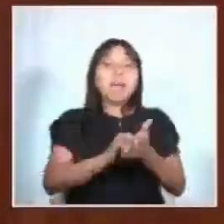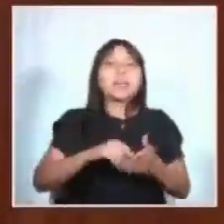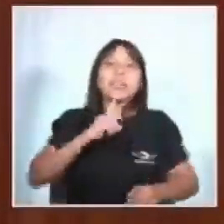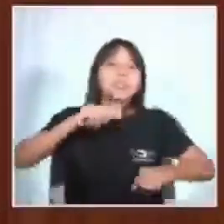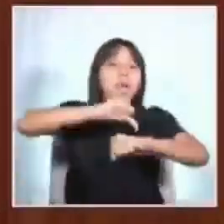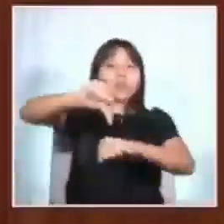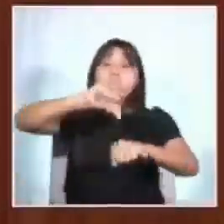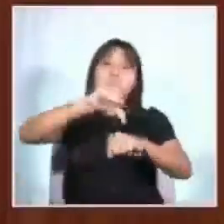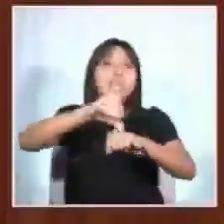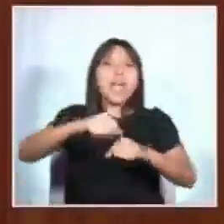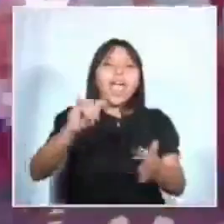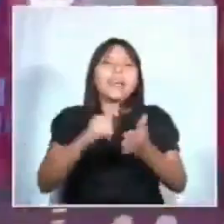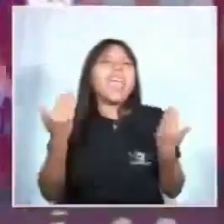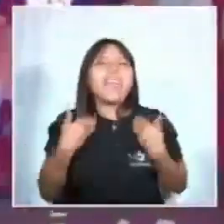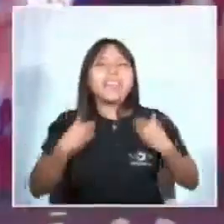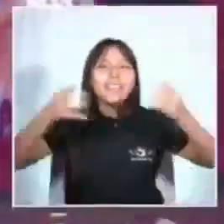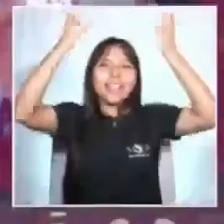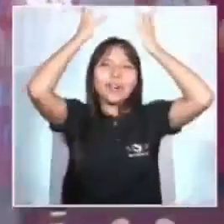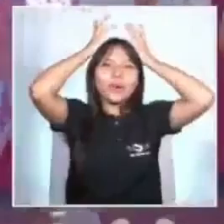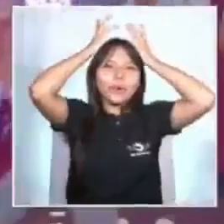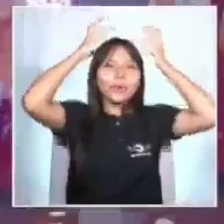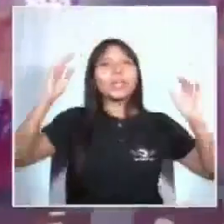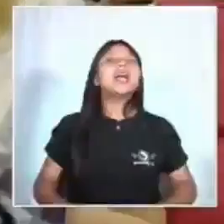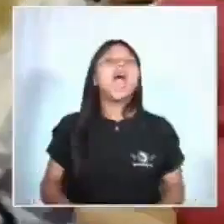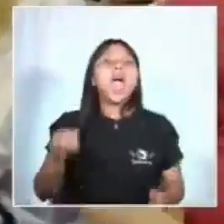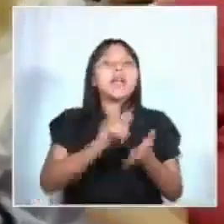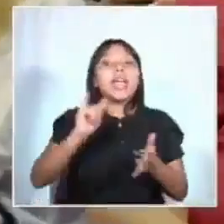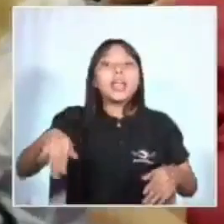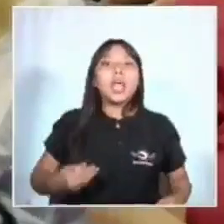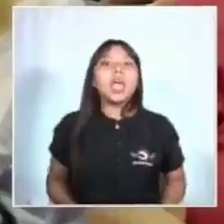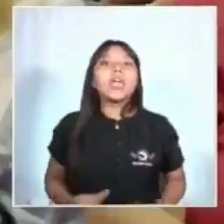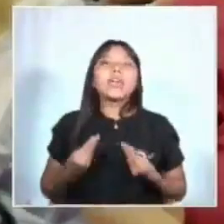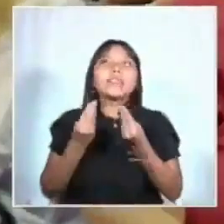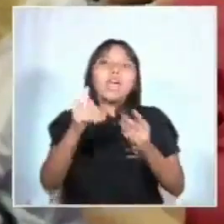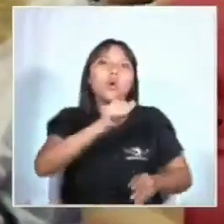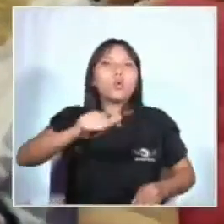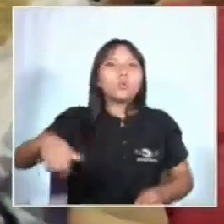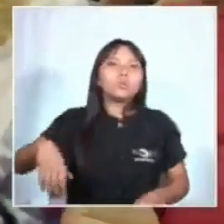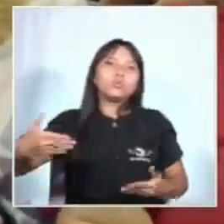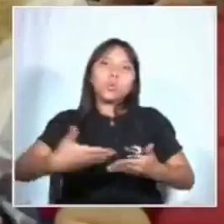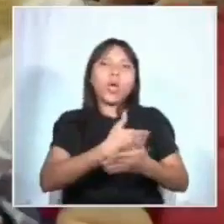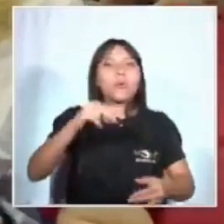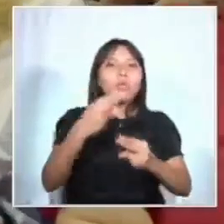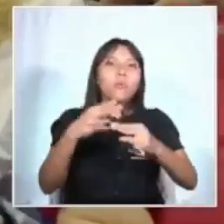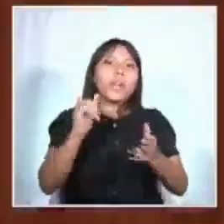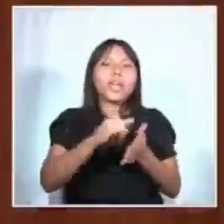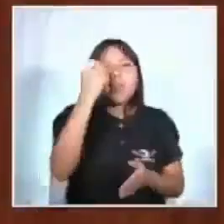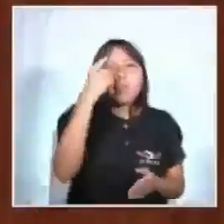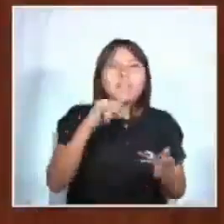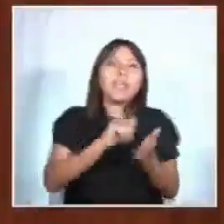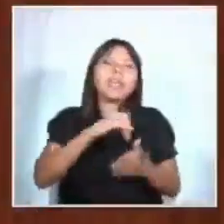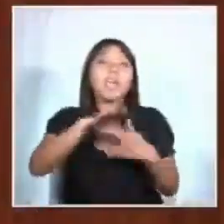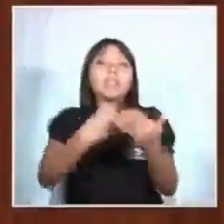ungida, que tiene corona, que le dieron nuevo nombre, que entiende que tiene una